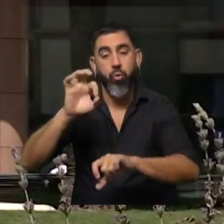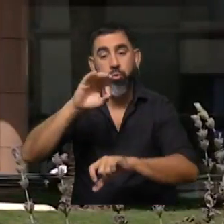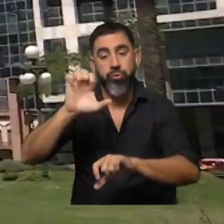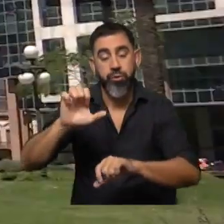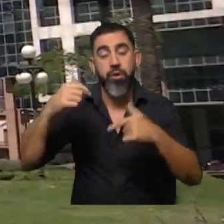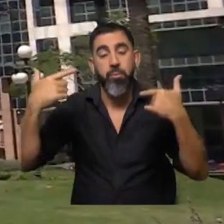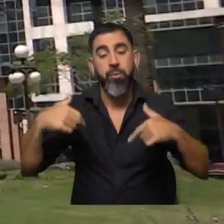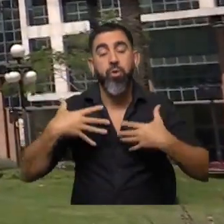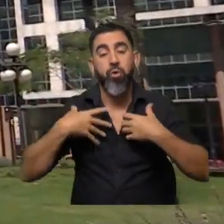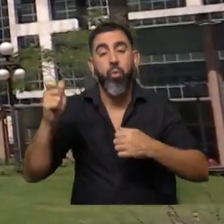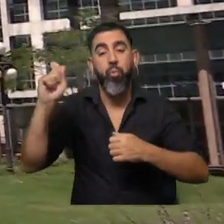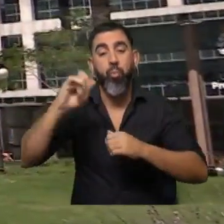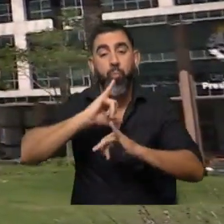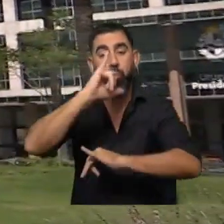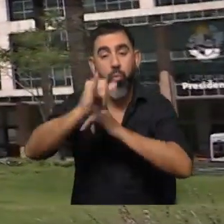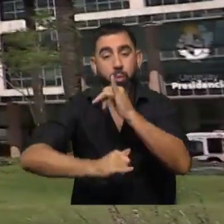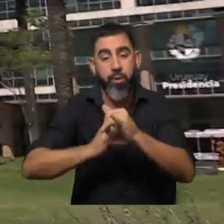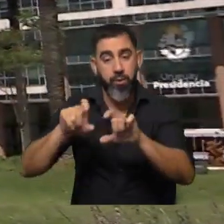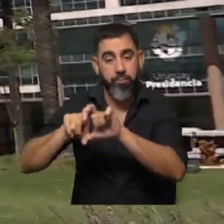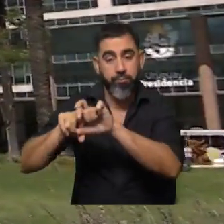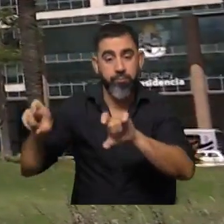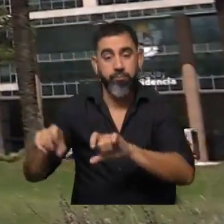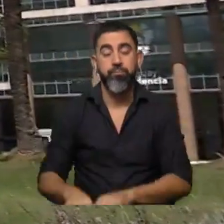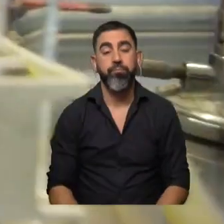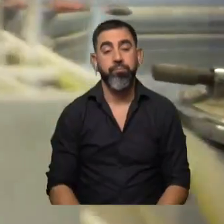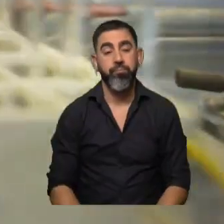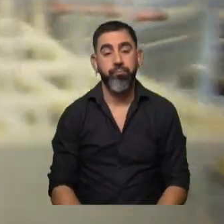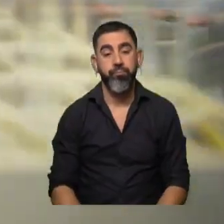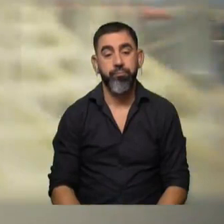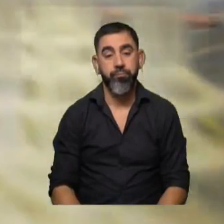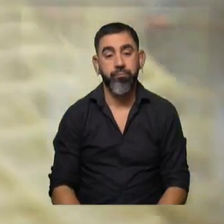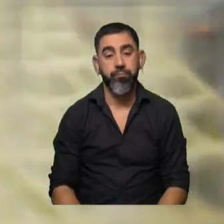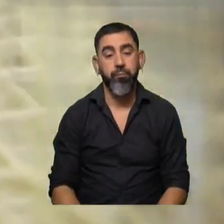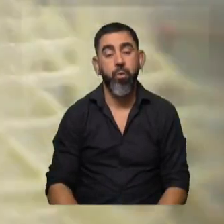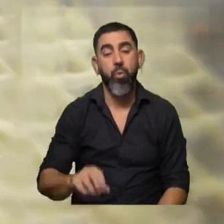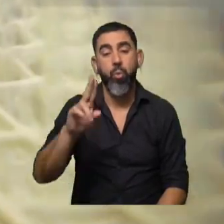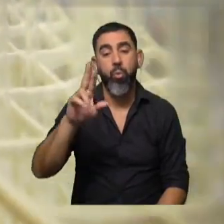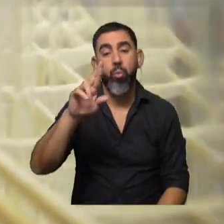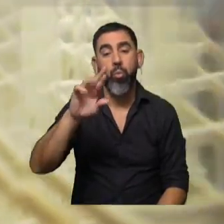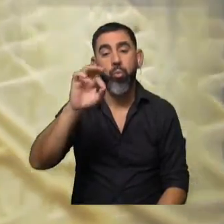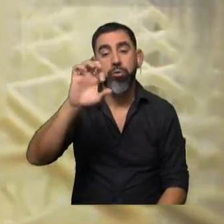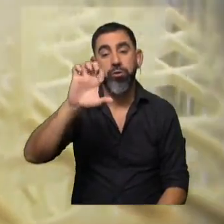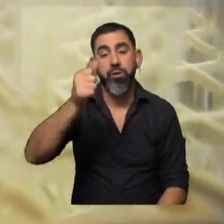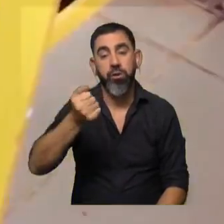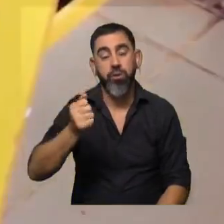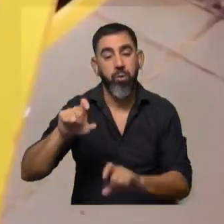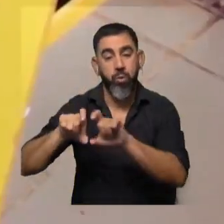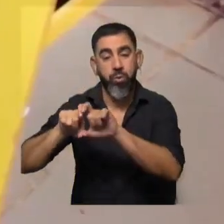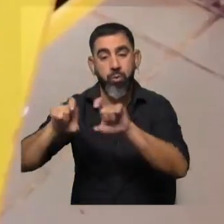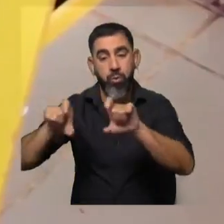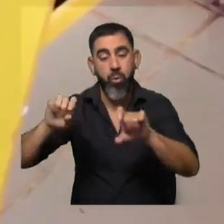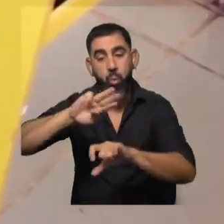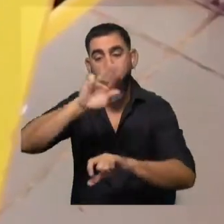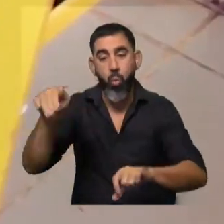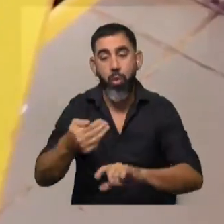del Ministerio de Salud Pública, tal como podemos ver a continuación. En la web de la URSEA, Unidad Reguladora de Servicios de Energía